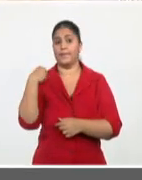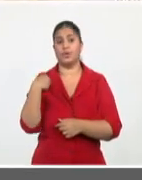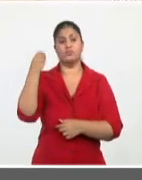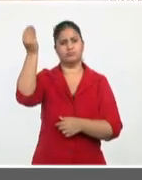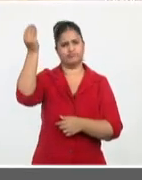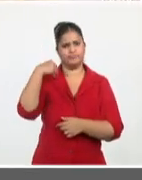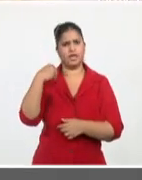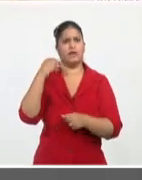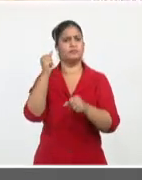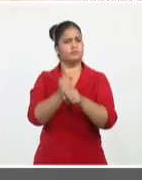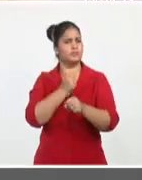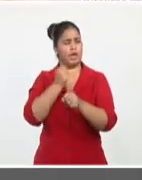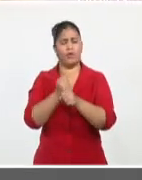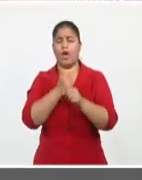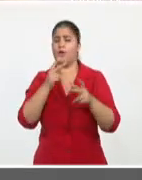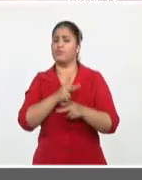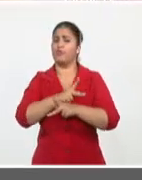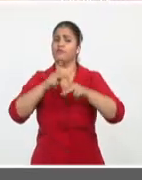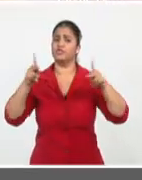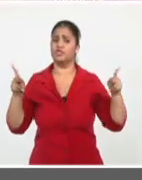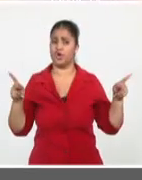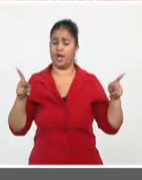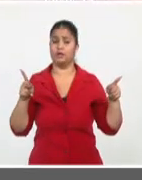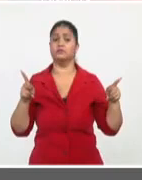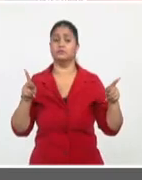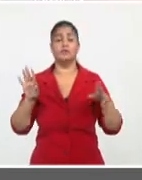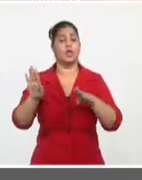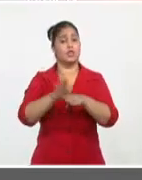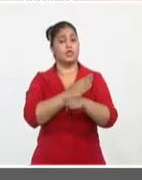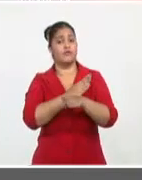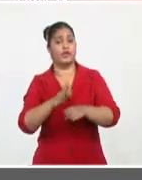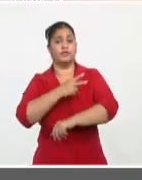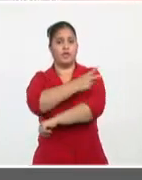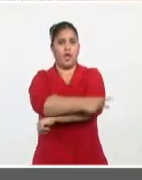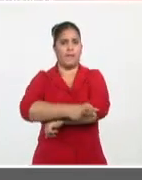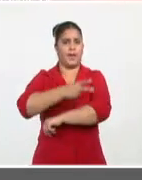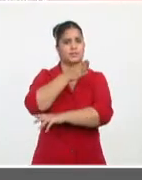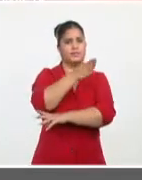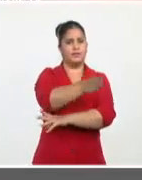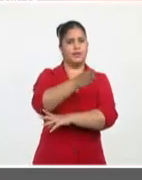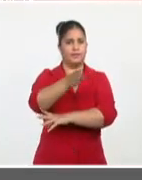desastres y graves epidemias Henry Rif en decenas de naciones azotadas por la COVID-19.